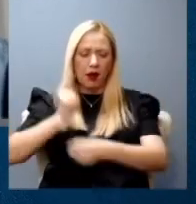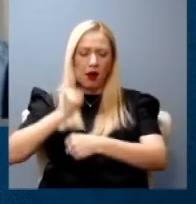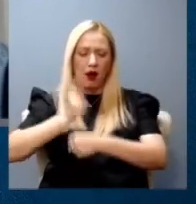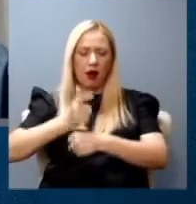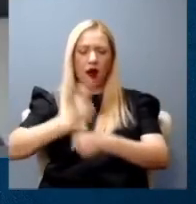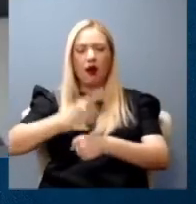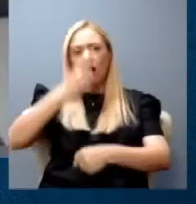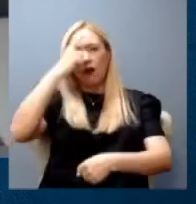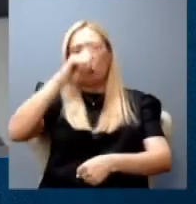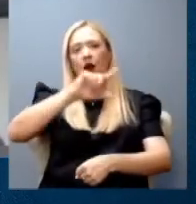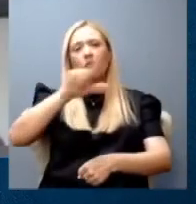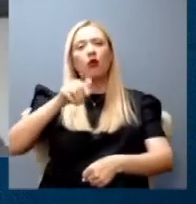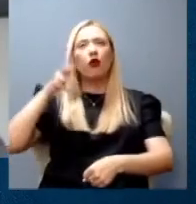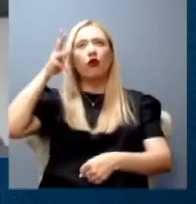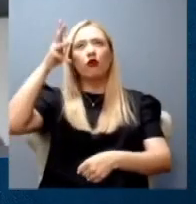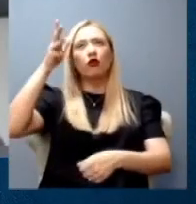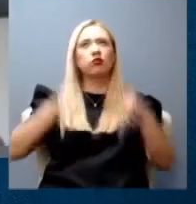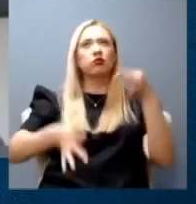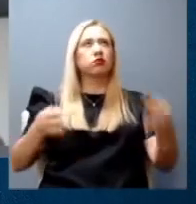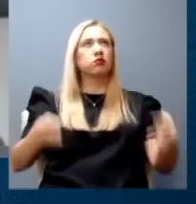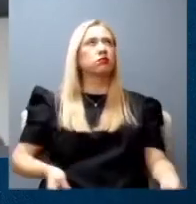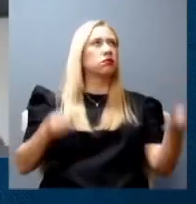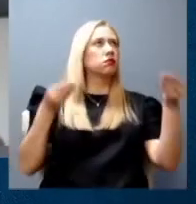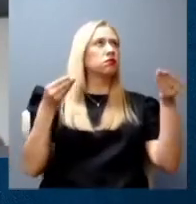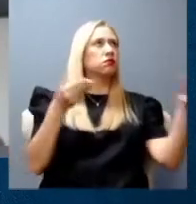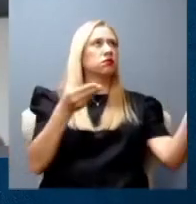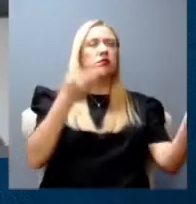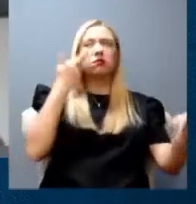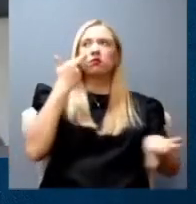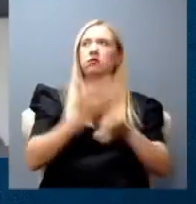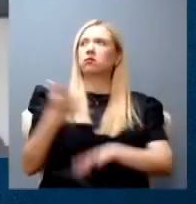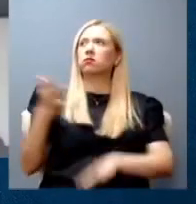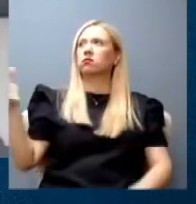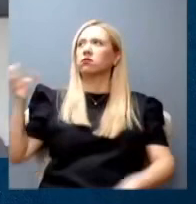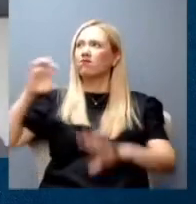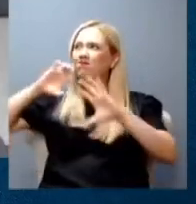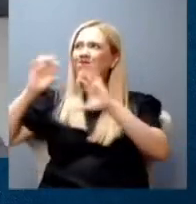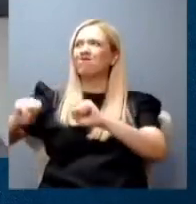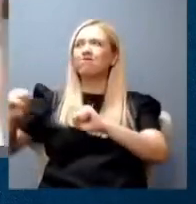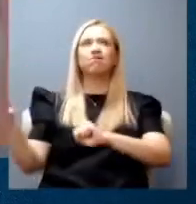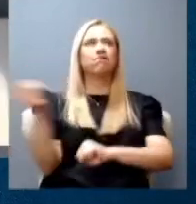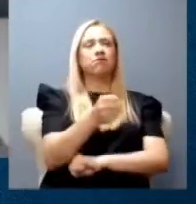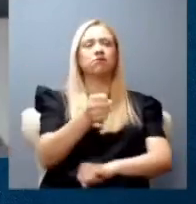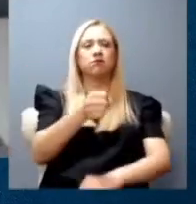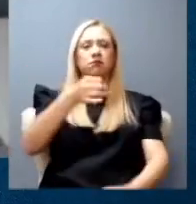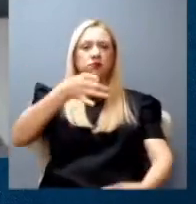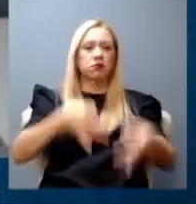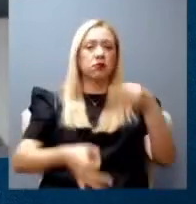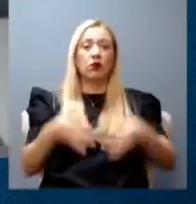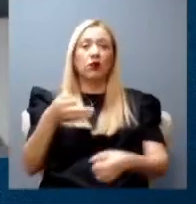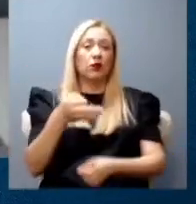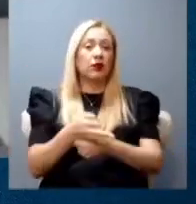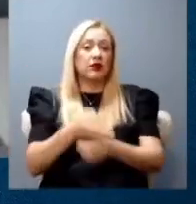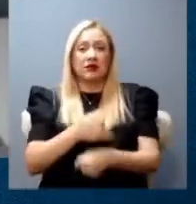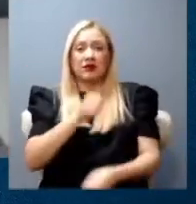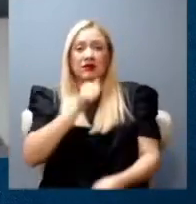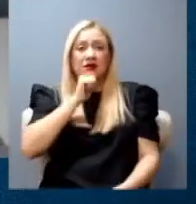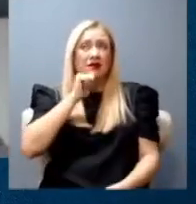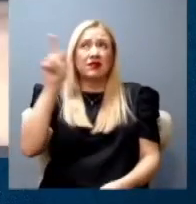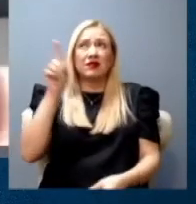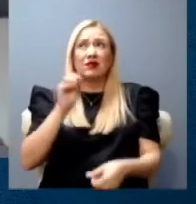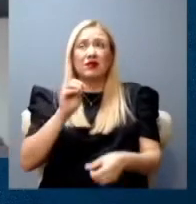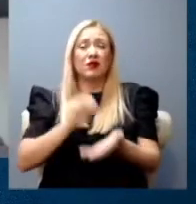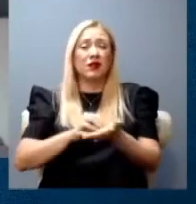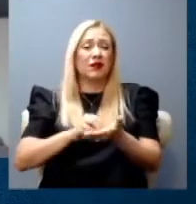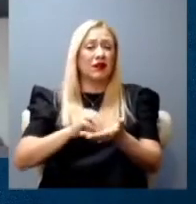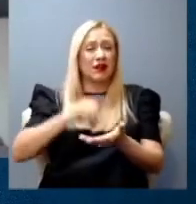los responsables, y es una demanda hoy. No hay transición en Siria, es una situación súper compleja y